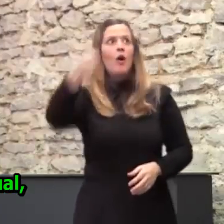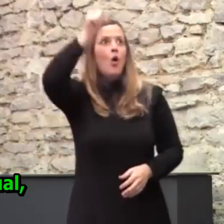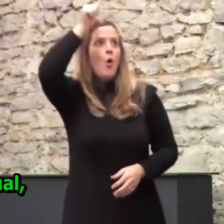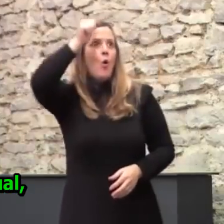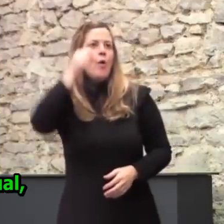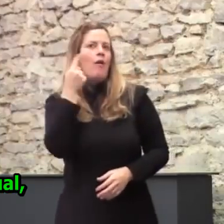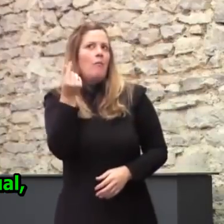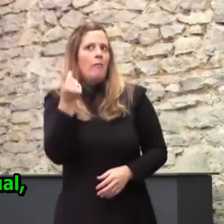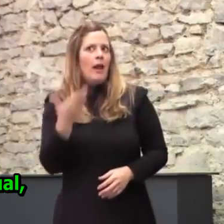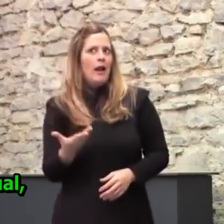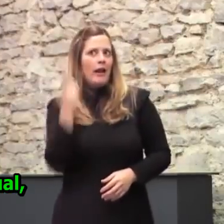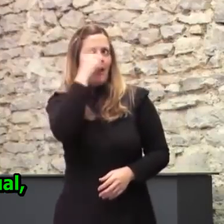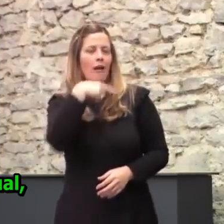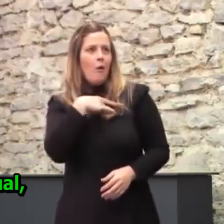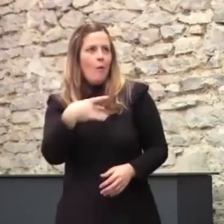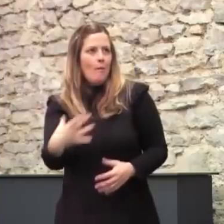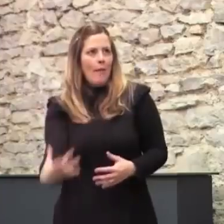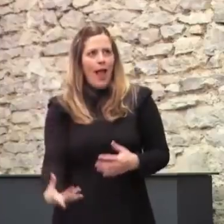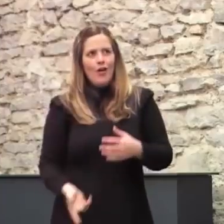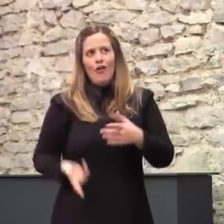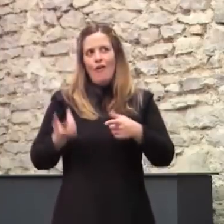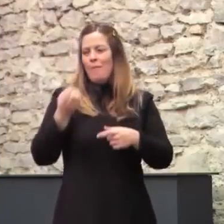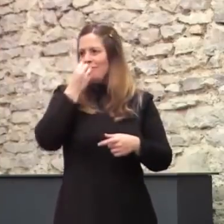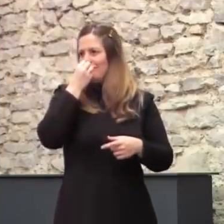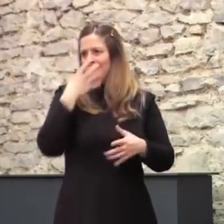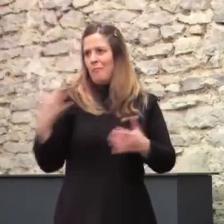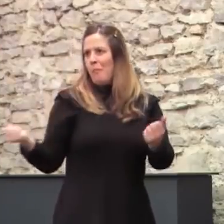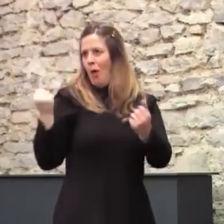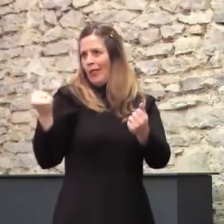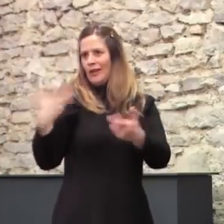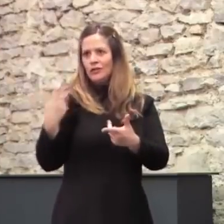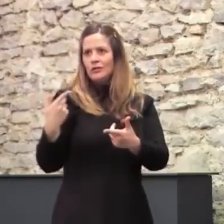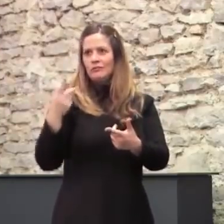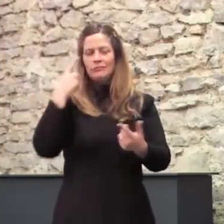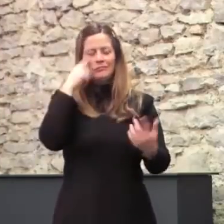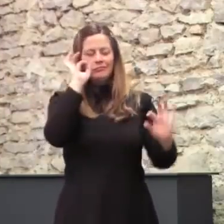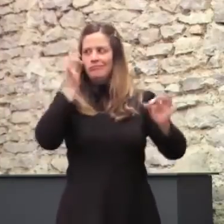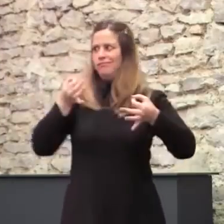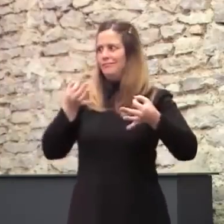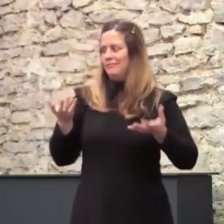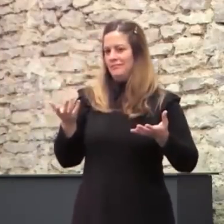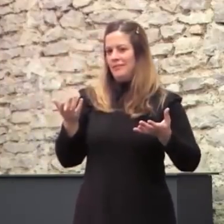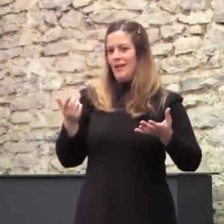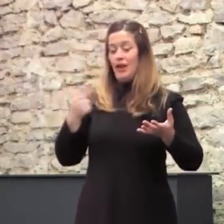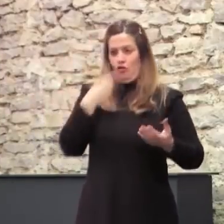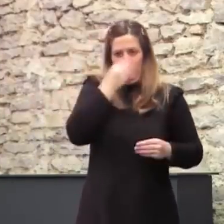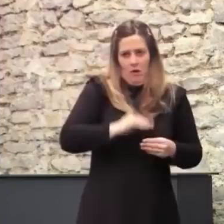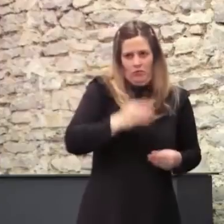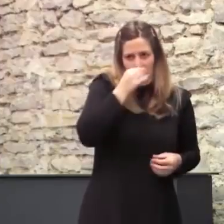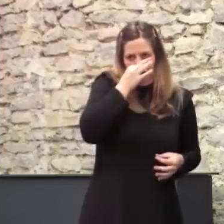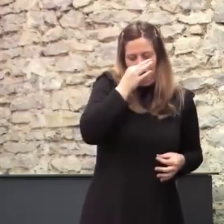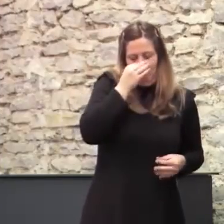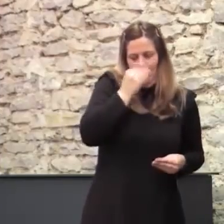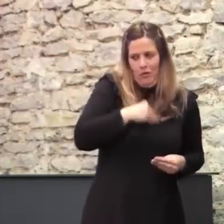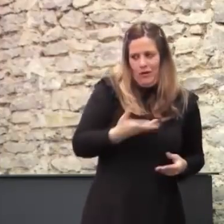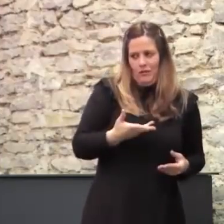blanco, heterosexual, guapo y poderoso se fija en mí. Yo no me lo merezco, claro. Pero él me hace una señora. Él me